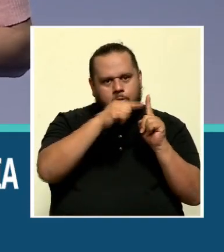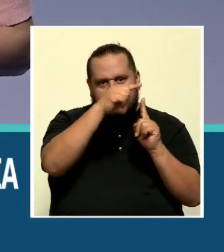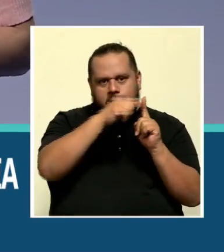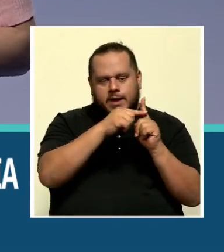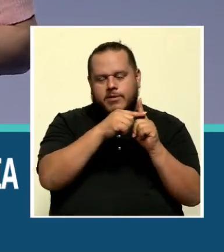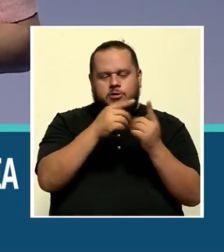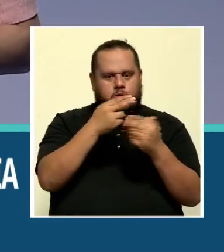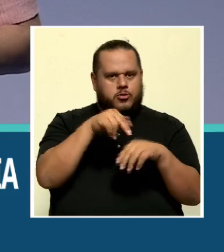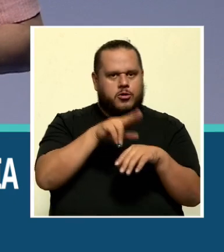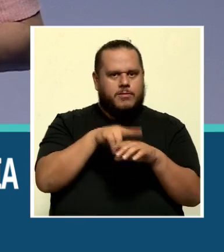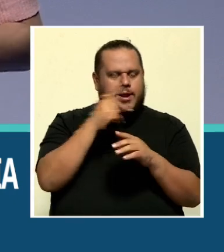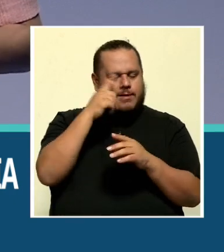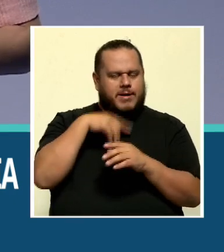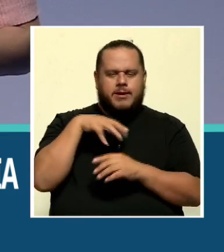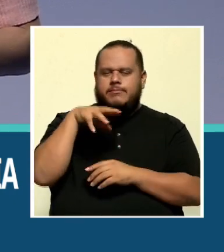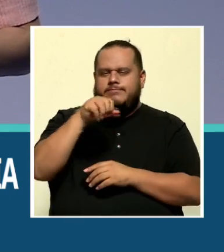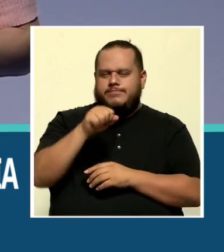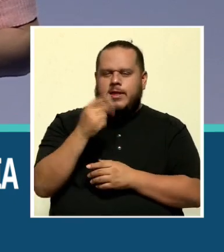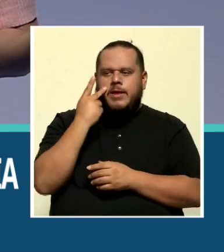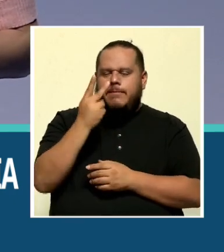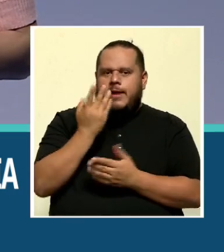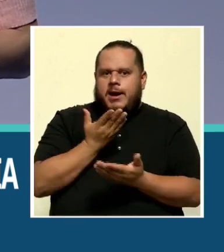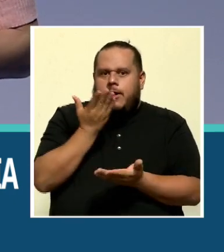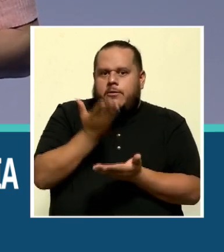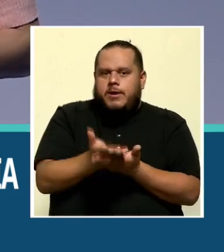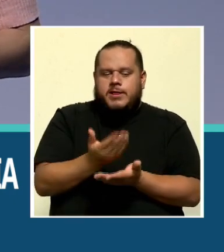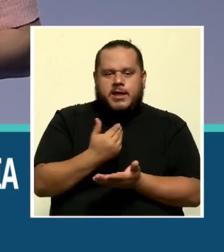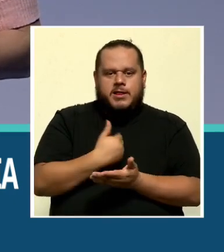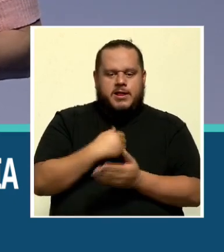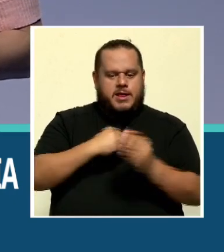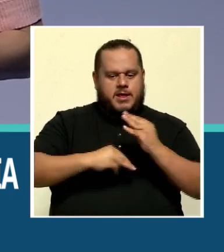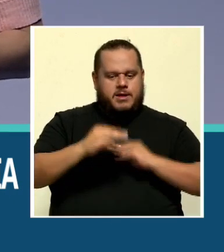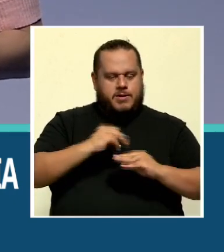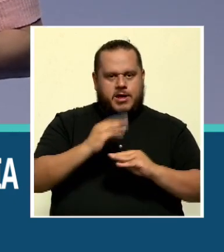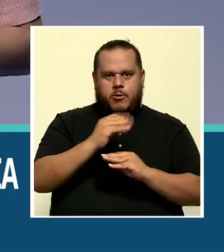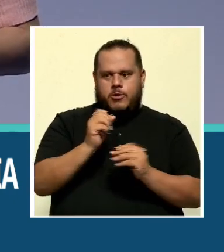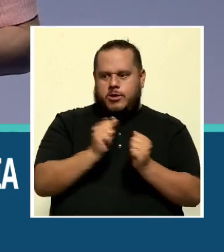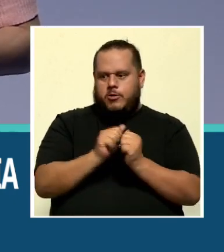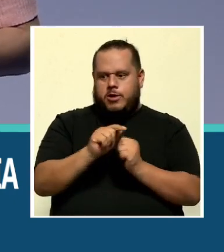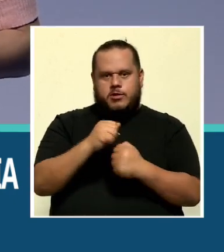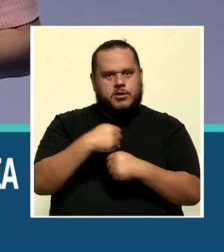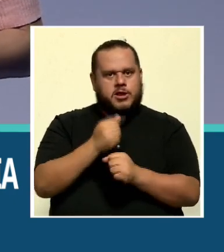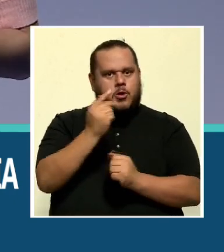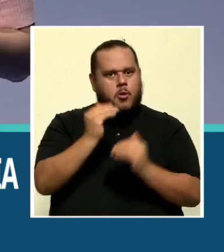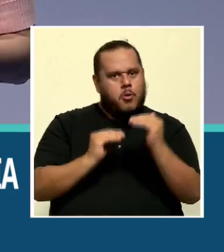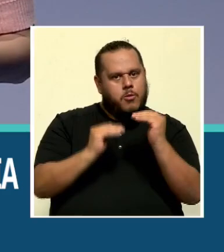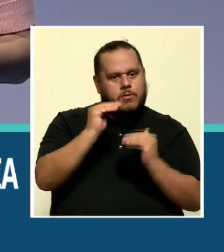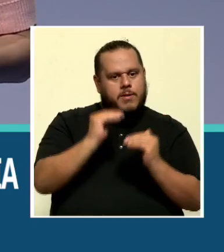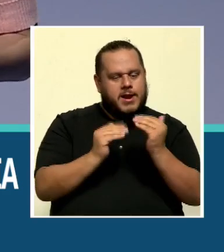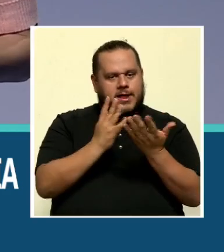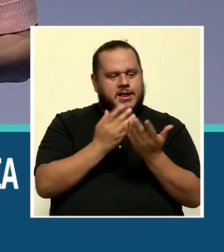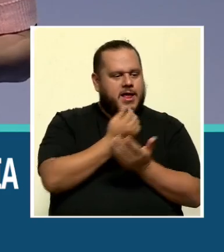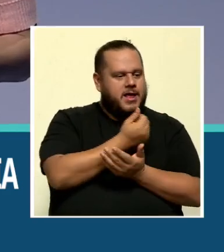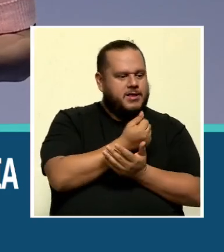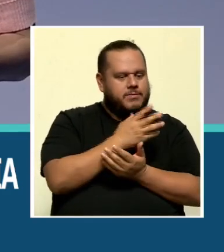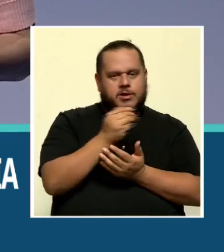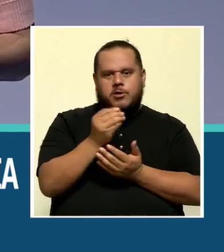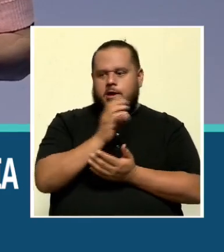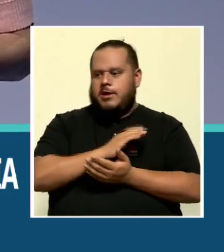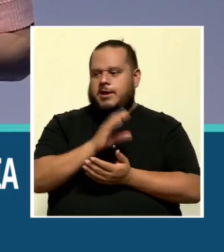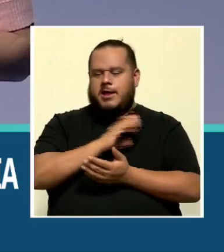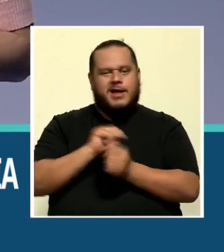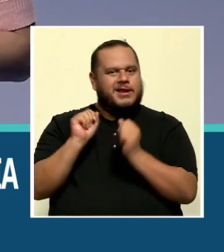forma simple medir la oferta que hay en el mercado y con esto hacer un balance entre el precio y la calidad